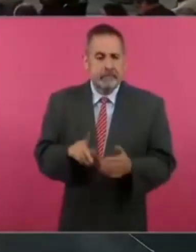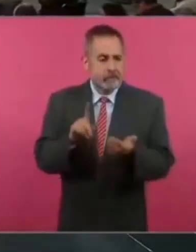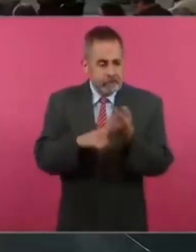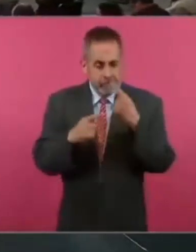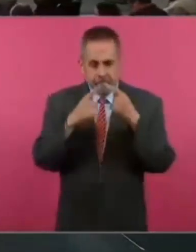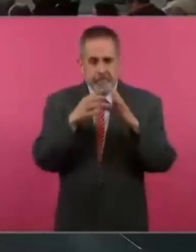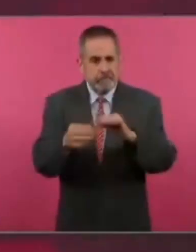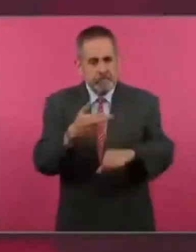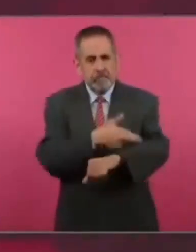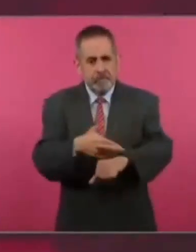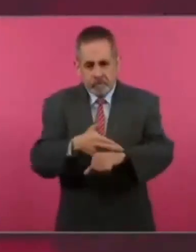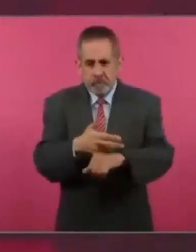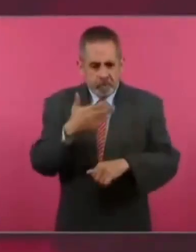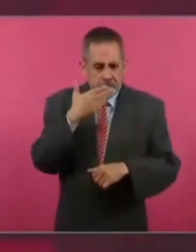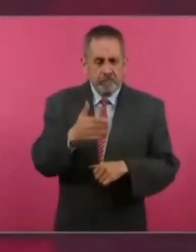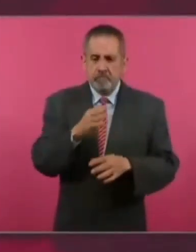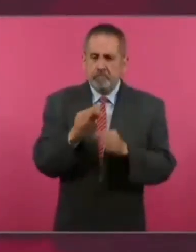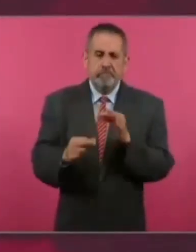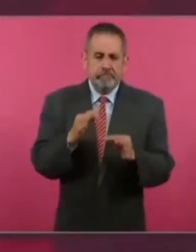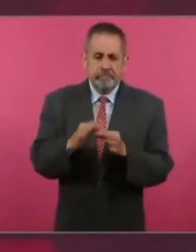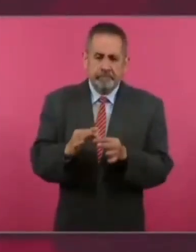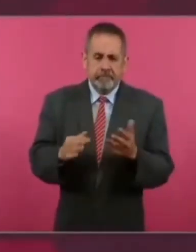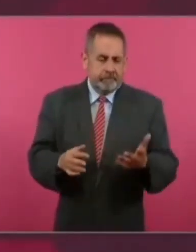polémica, este debate es muy bueno